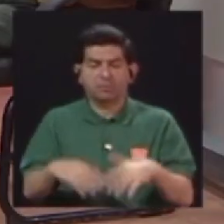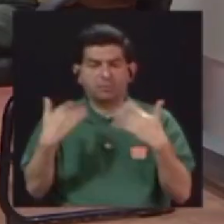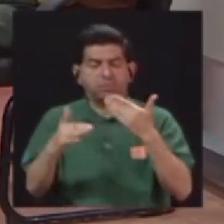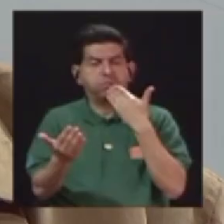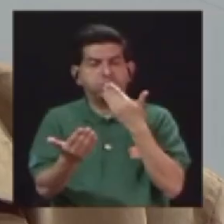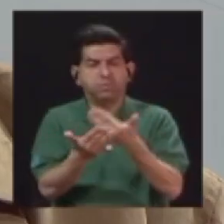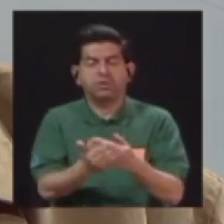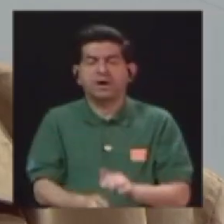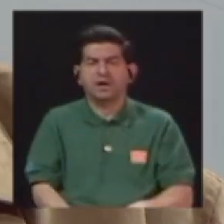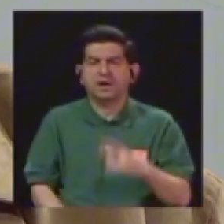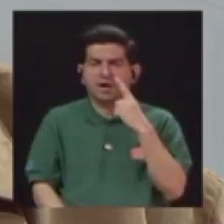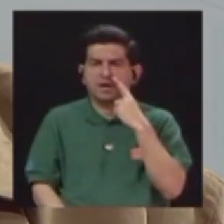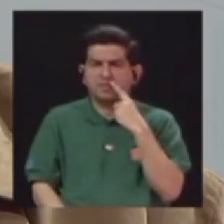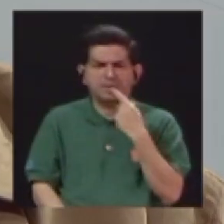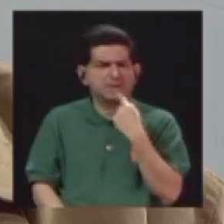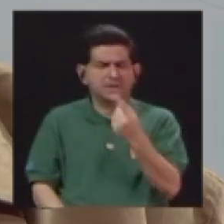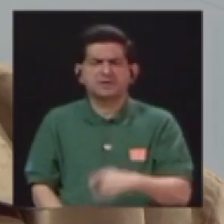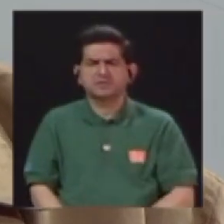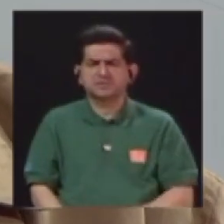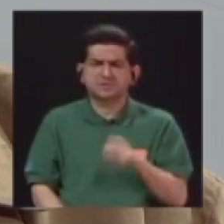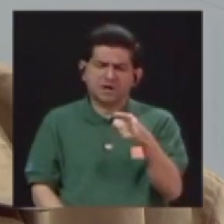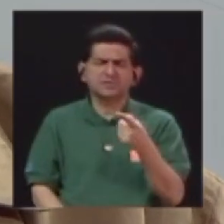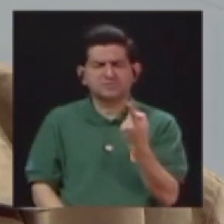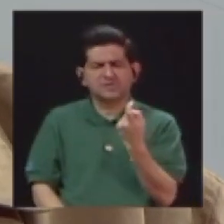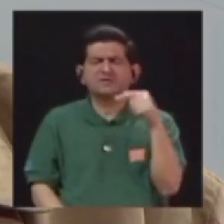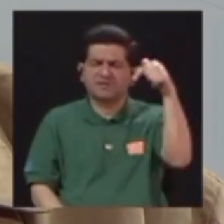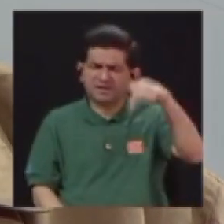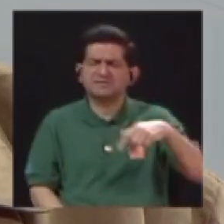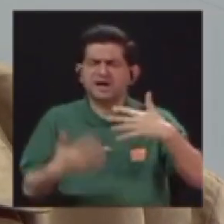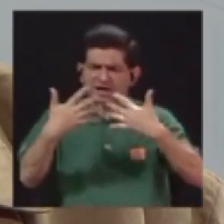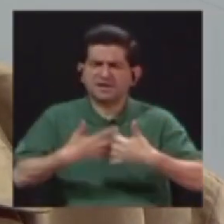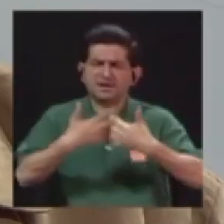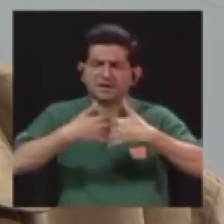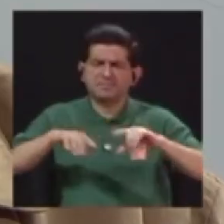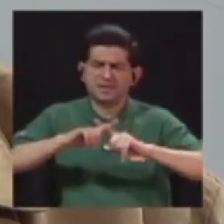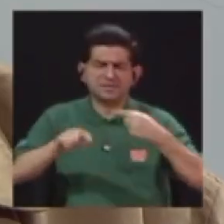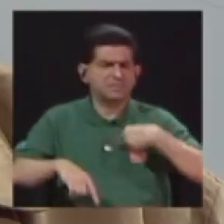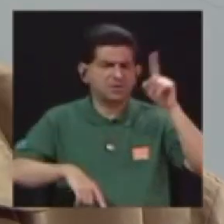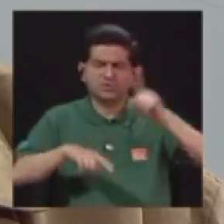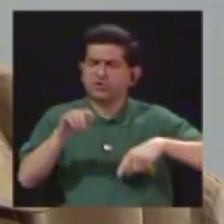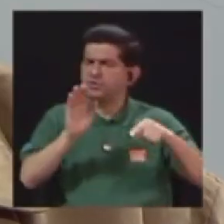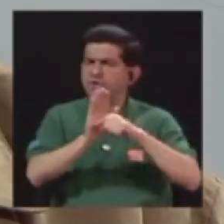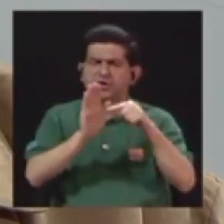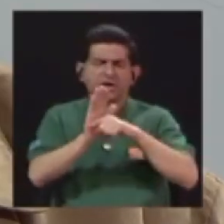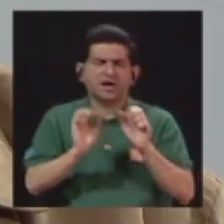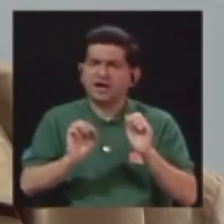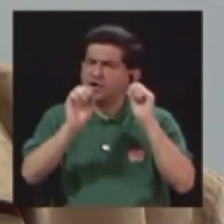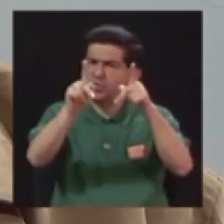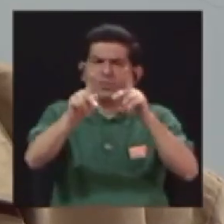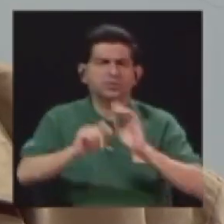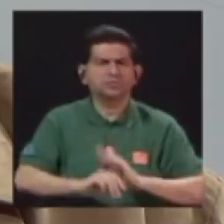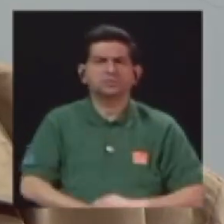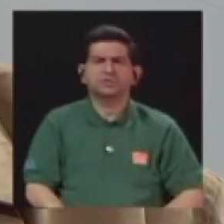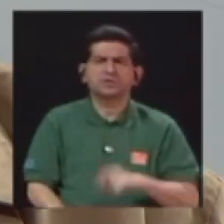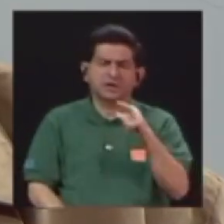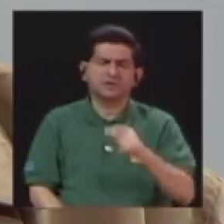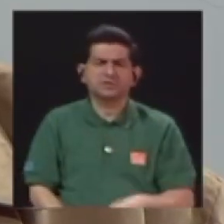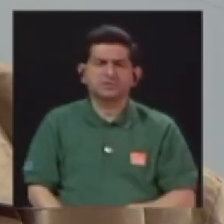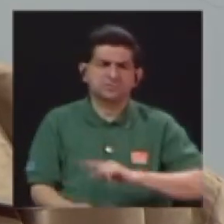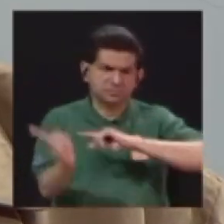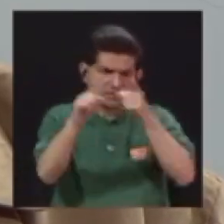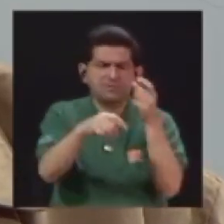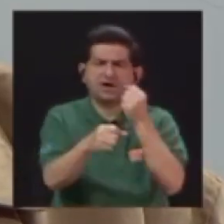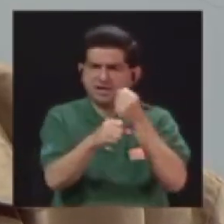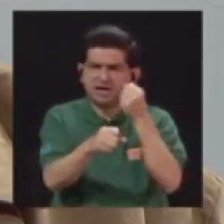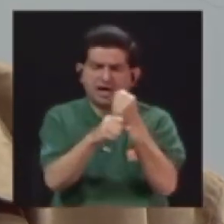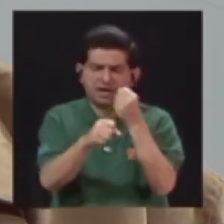buena que papá dijo: mira, me vas a hacer mucha falta aquí en la empresa, pero desde luego no puedo negarte la posibilidad de que te vayas a ese puesto